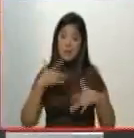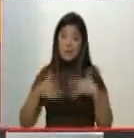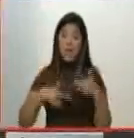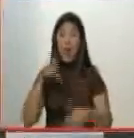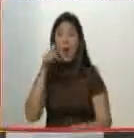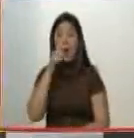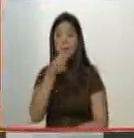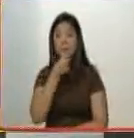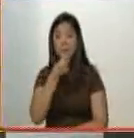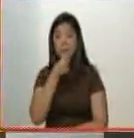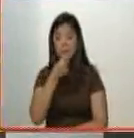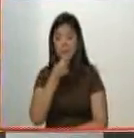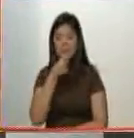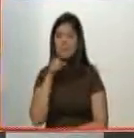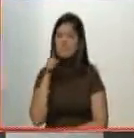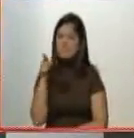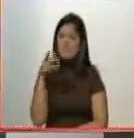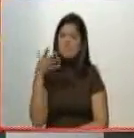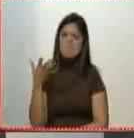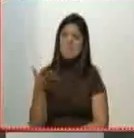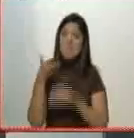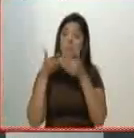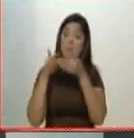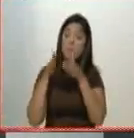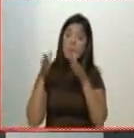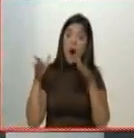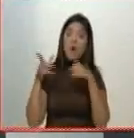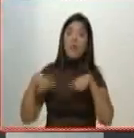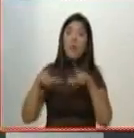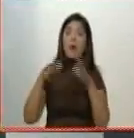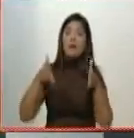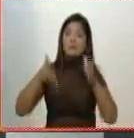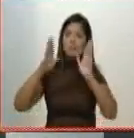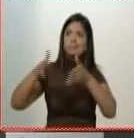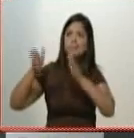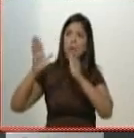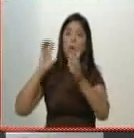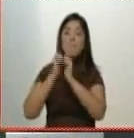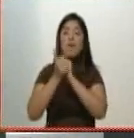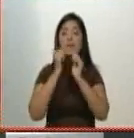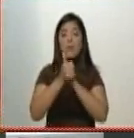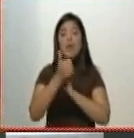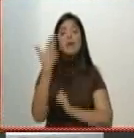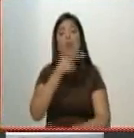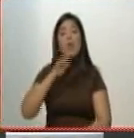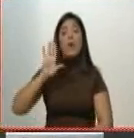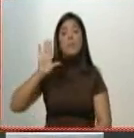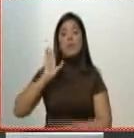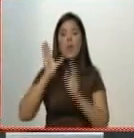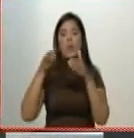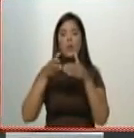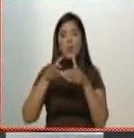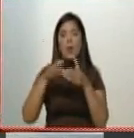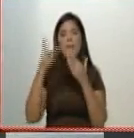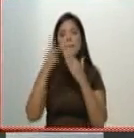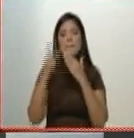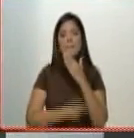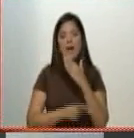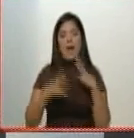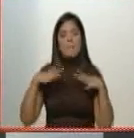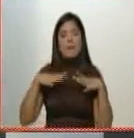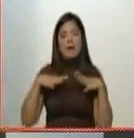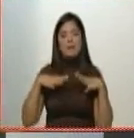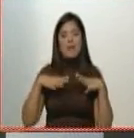compañero Kleiber Moncada. Se trata de una inauguración de las residencias mixtas para atletas y juramentación de equipos del Plan Vacacional